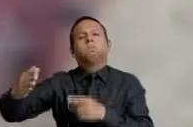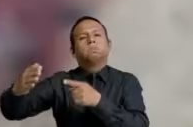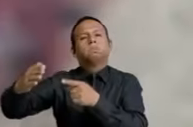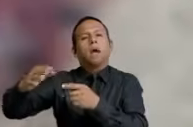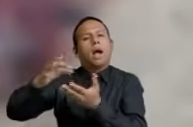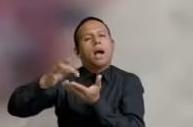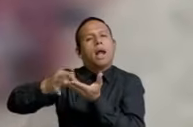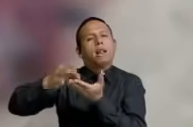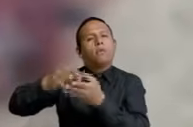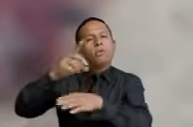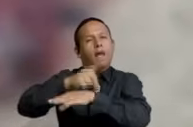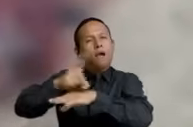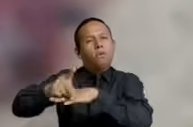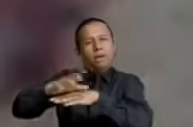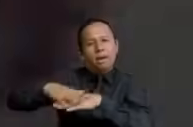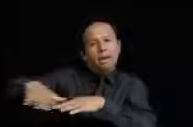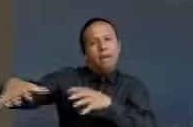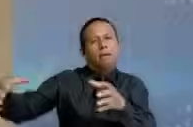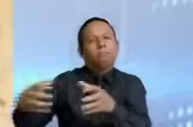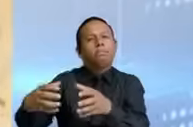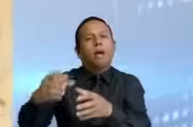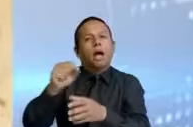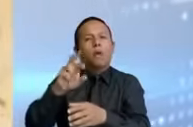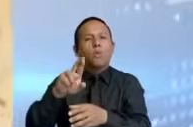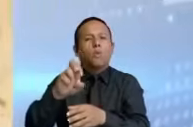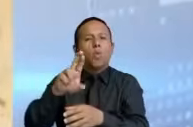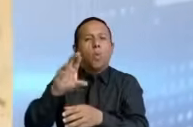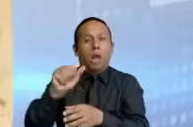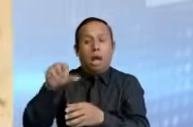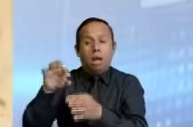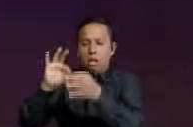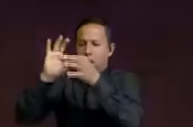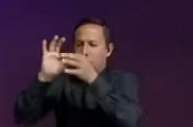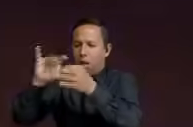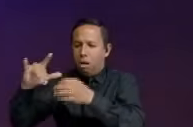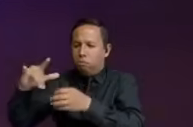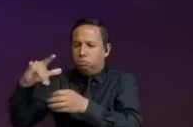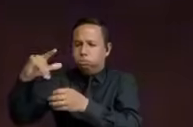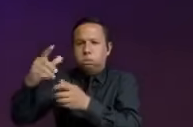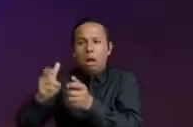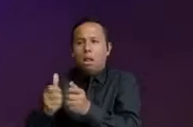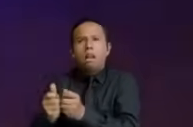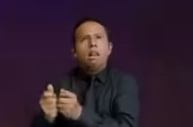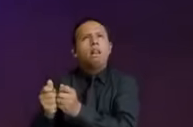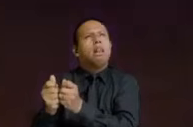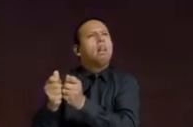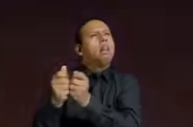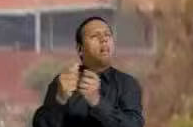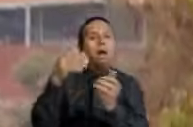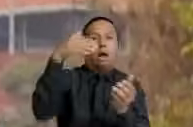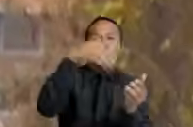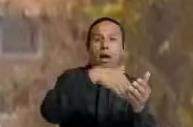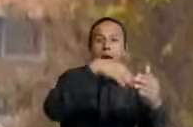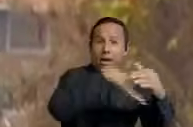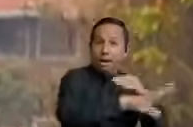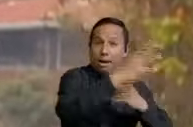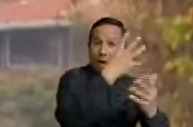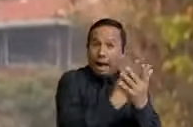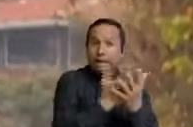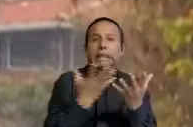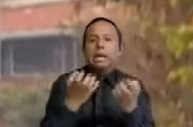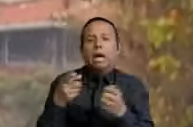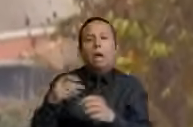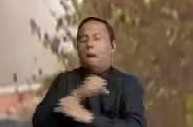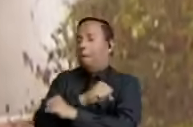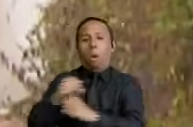dable desde ese lugar pretendían enviar la carga hasta el complejo carcelario en Guayaquil con cámara de